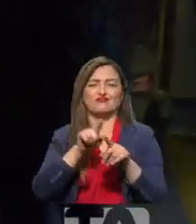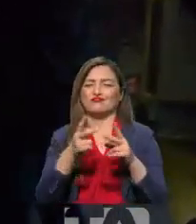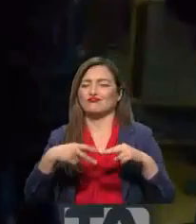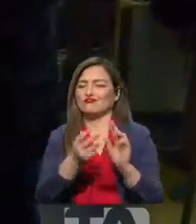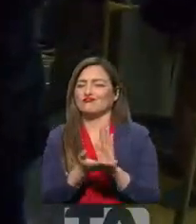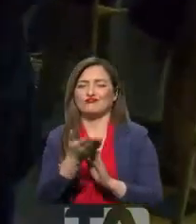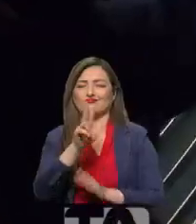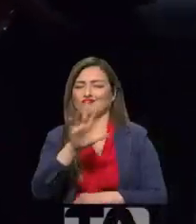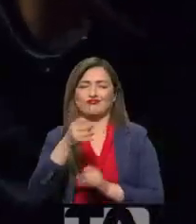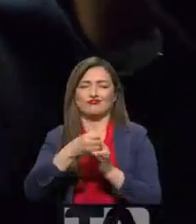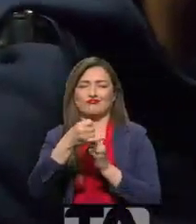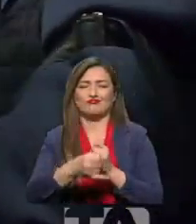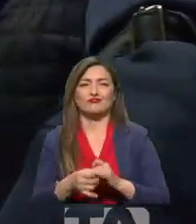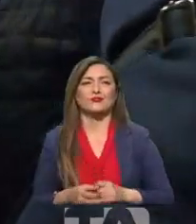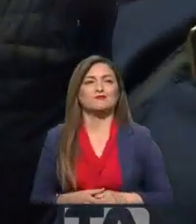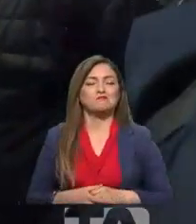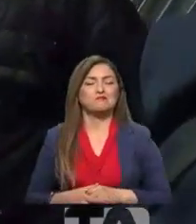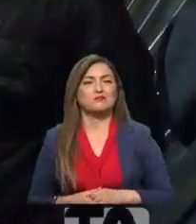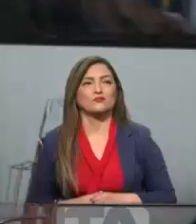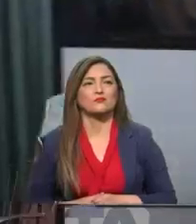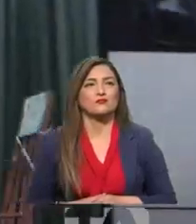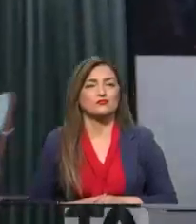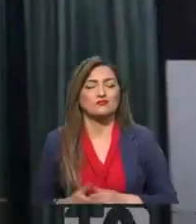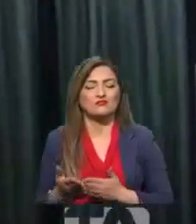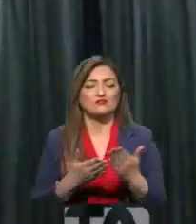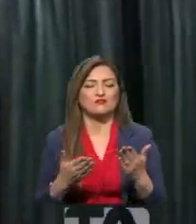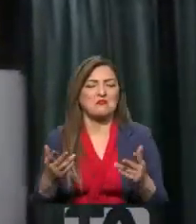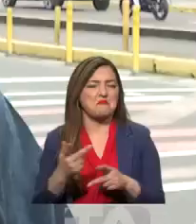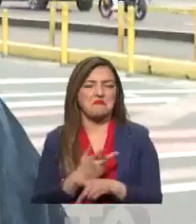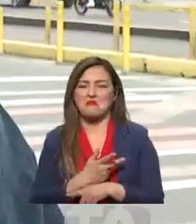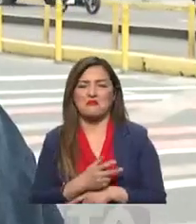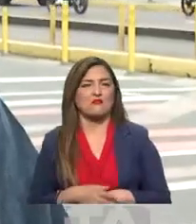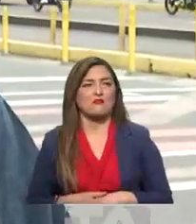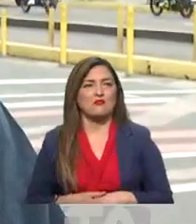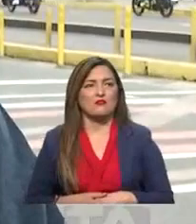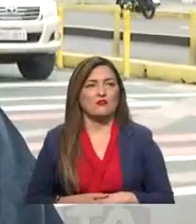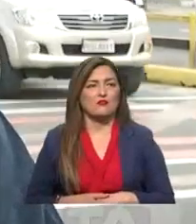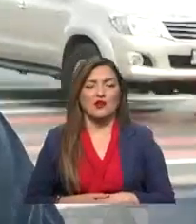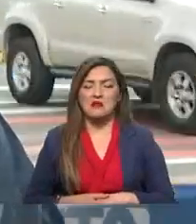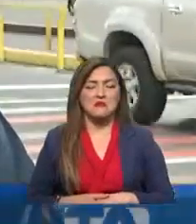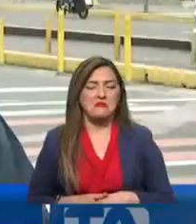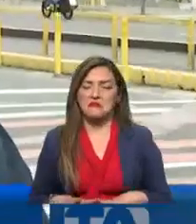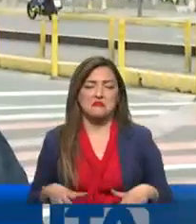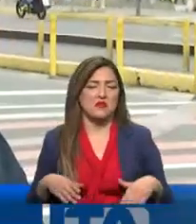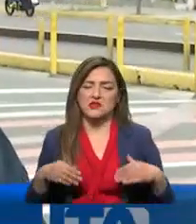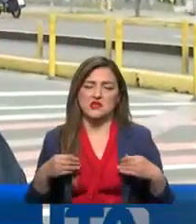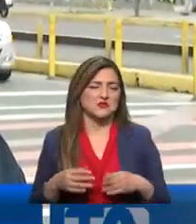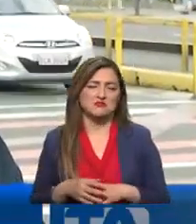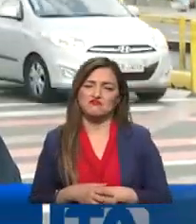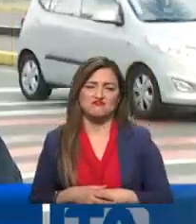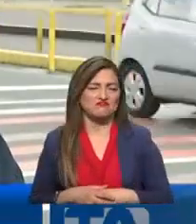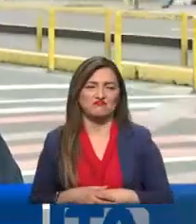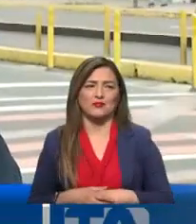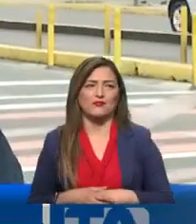el cobro de los 35 centavos aseguran que el servicio sigue siendo deficiente aceptable la medida es completamente fuera